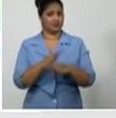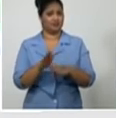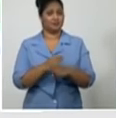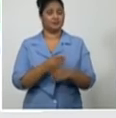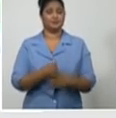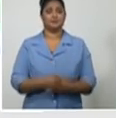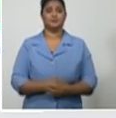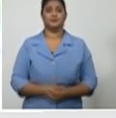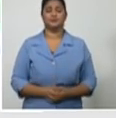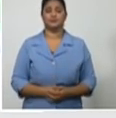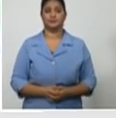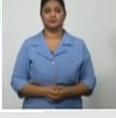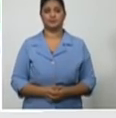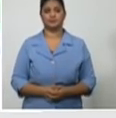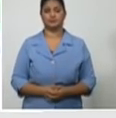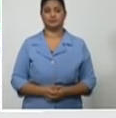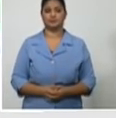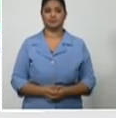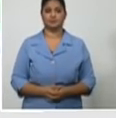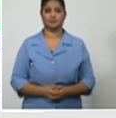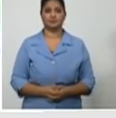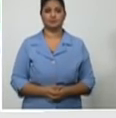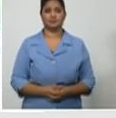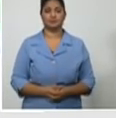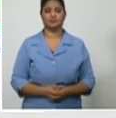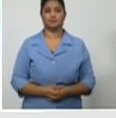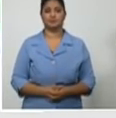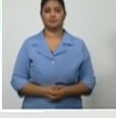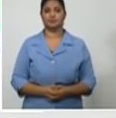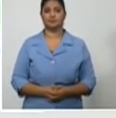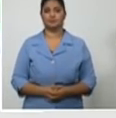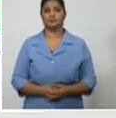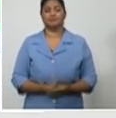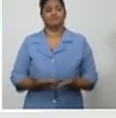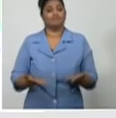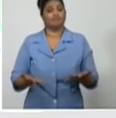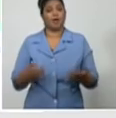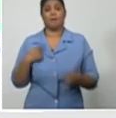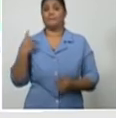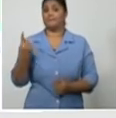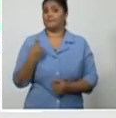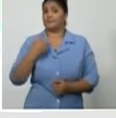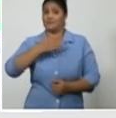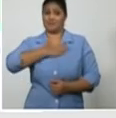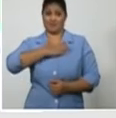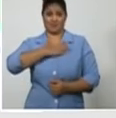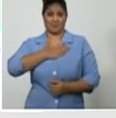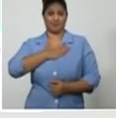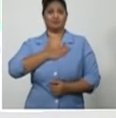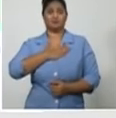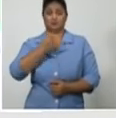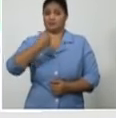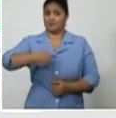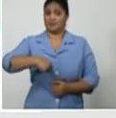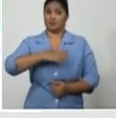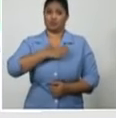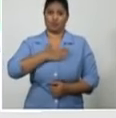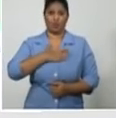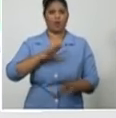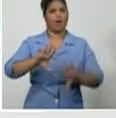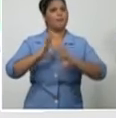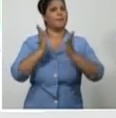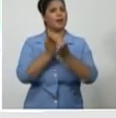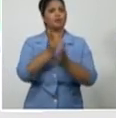Realmente es embarazoso estar informando a estos fallecidos. Damos nuestras condolencias a